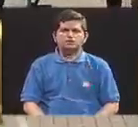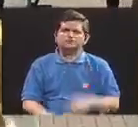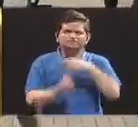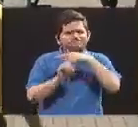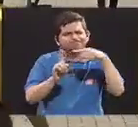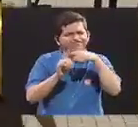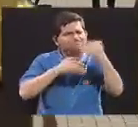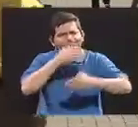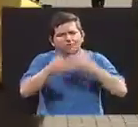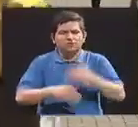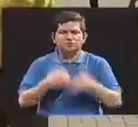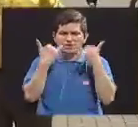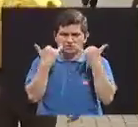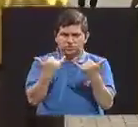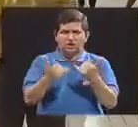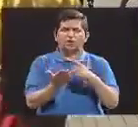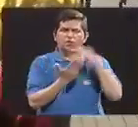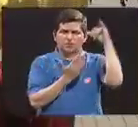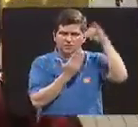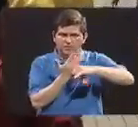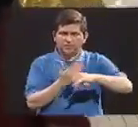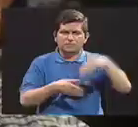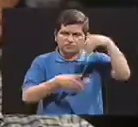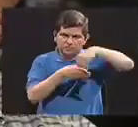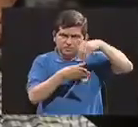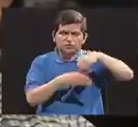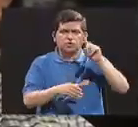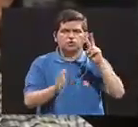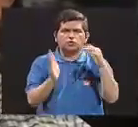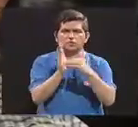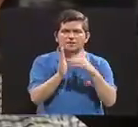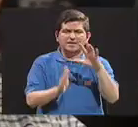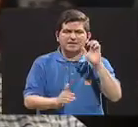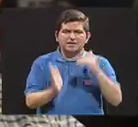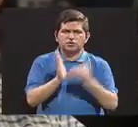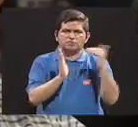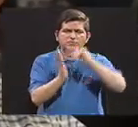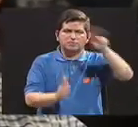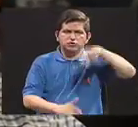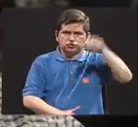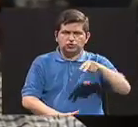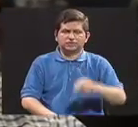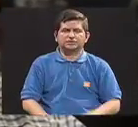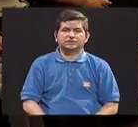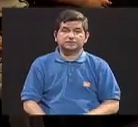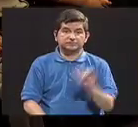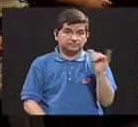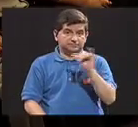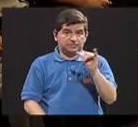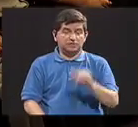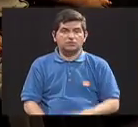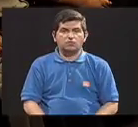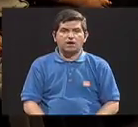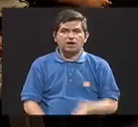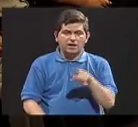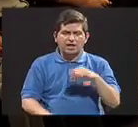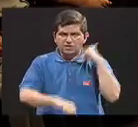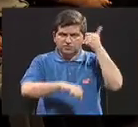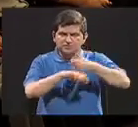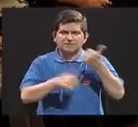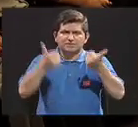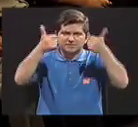intermedios en este momento inyectan a este proyecto más de 2500 millones de colones Asimismo logran